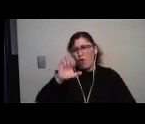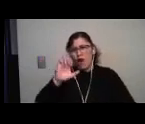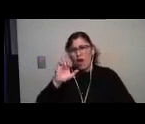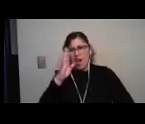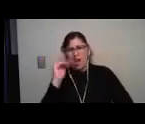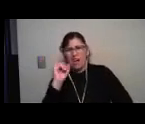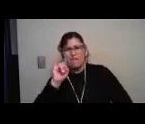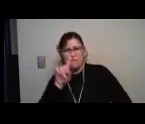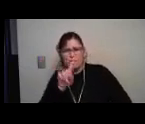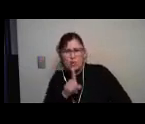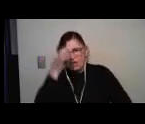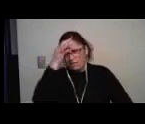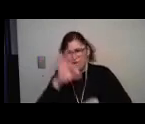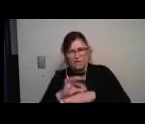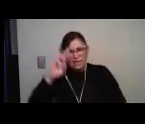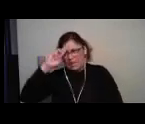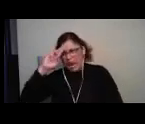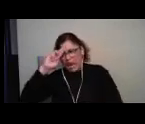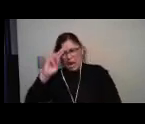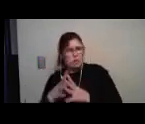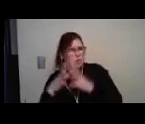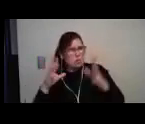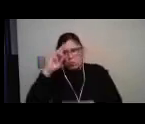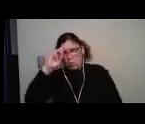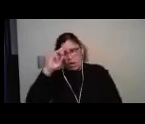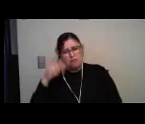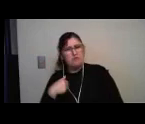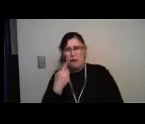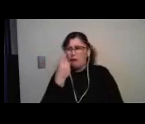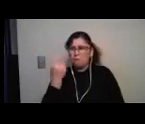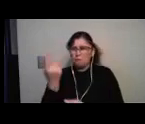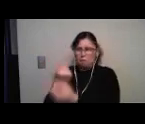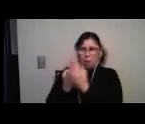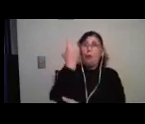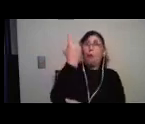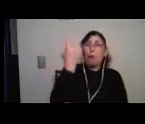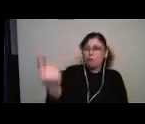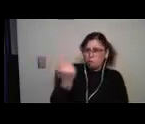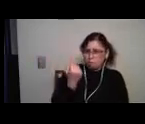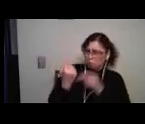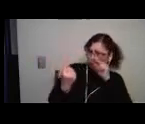que sí es súper raro. Yo he visto solamente un solo paciente con este síndrome.